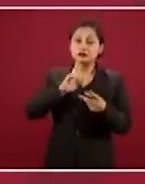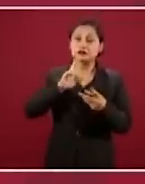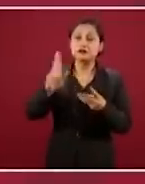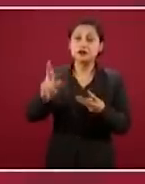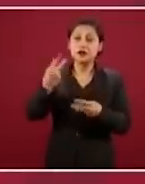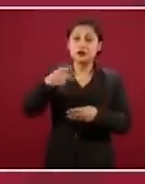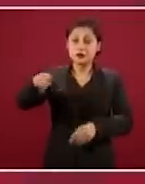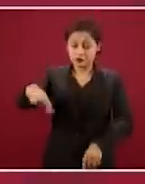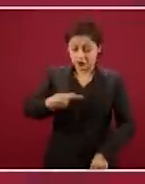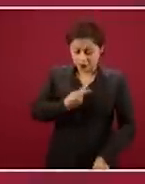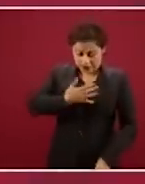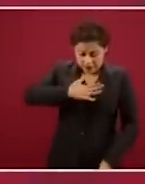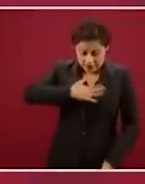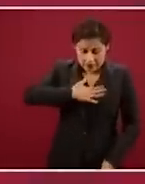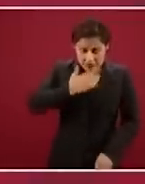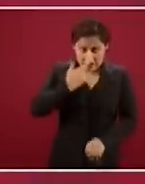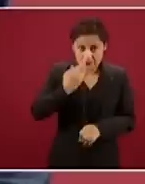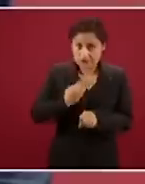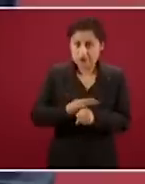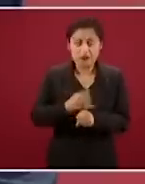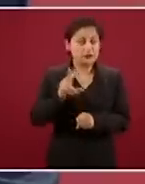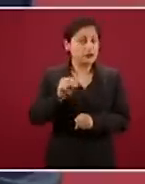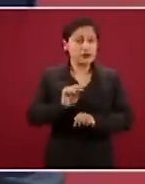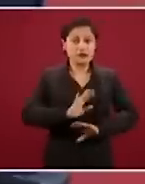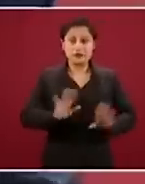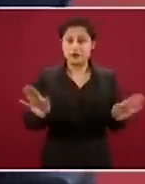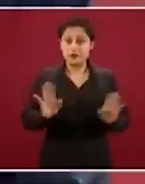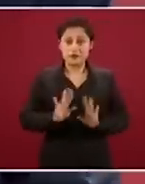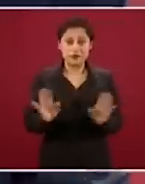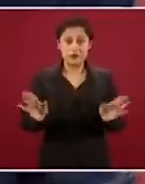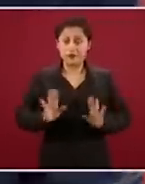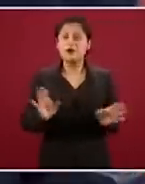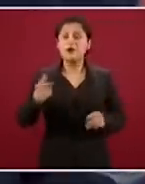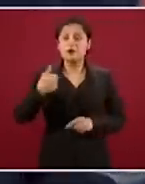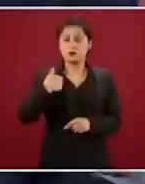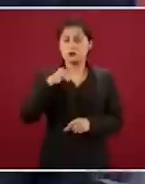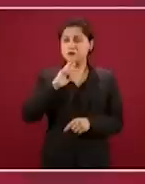no me corresponden. Lo hago como